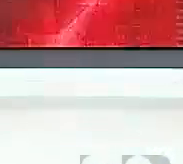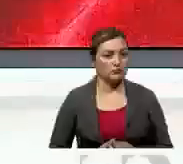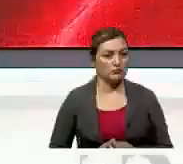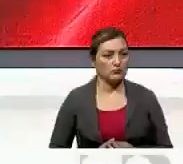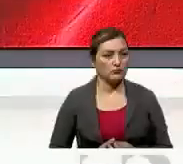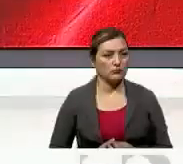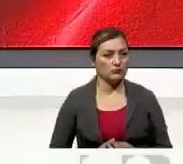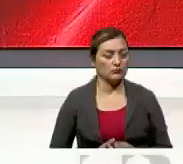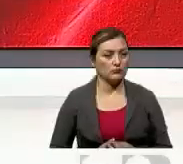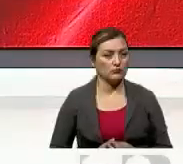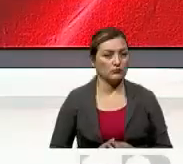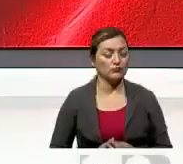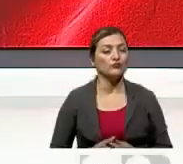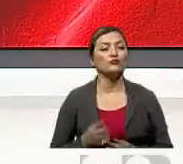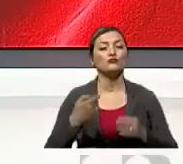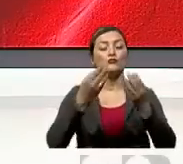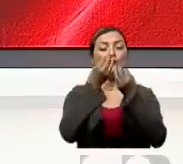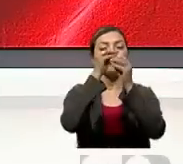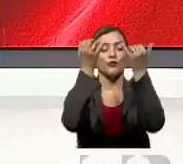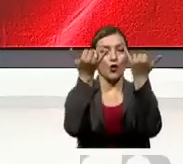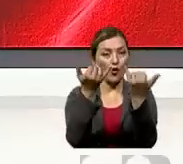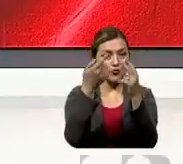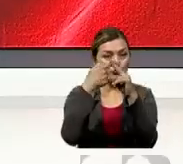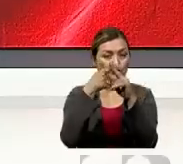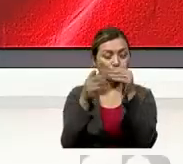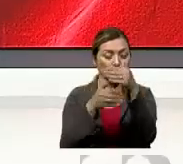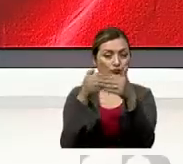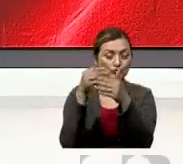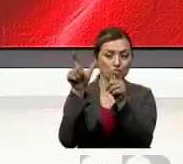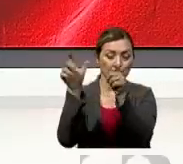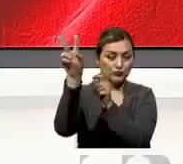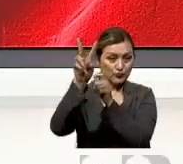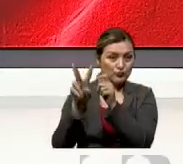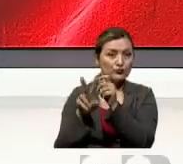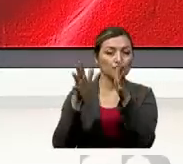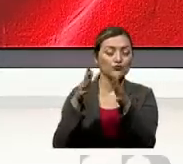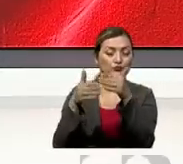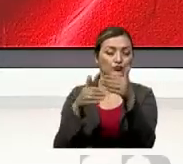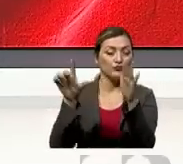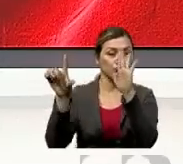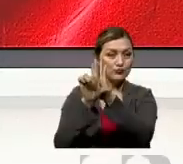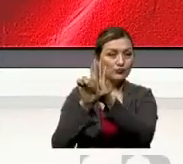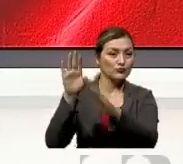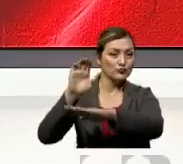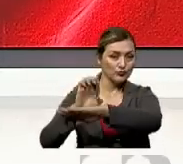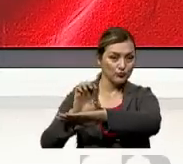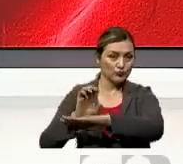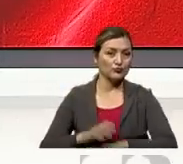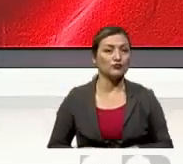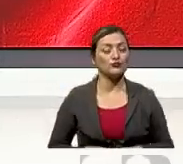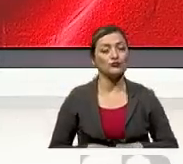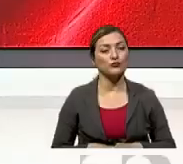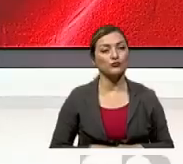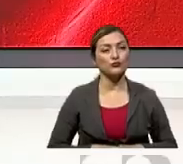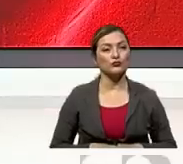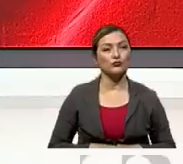contamos a continuación que hoy inicia ya el proceso de regularización de ciudadanos venezolanos en Ecuador. En la primera etapa, más